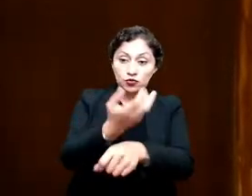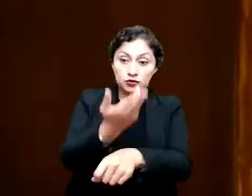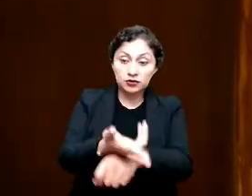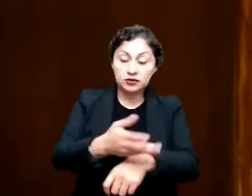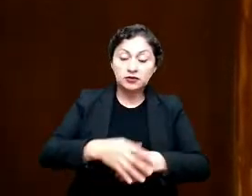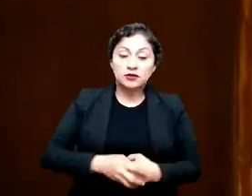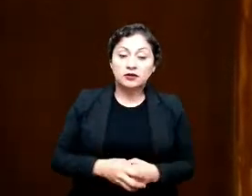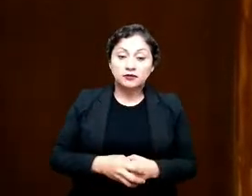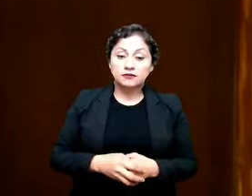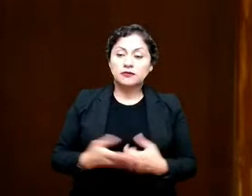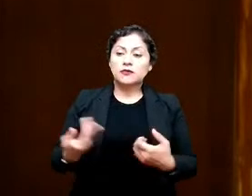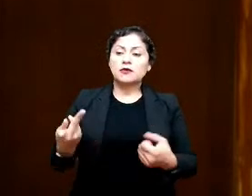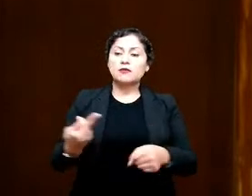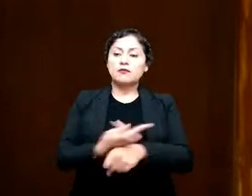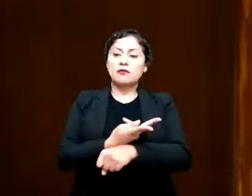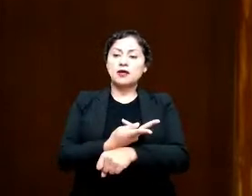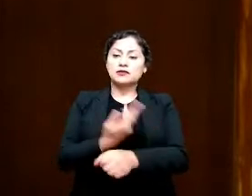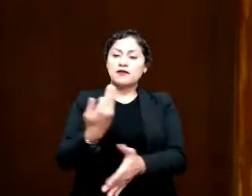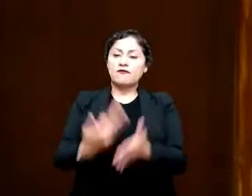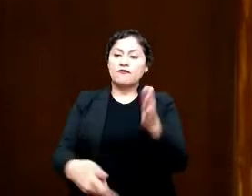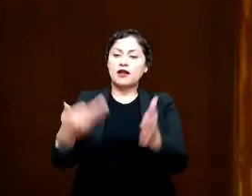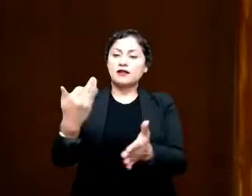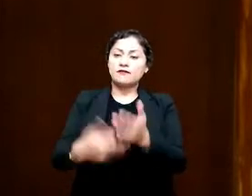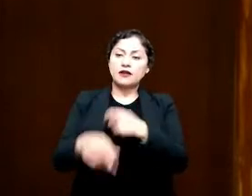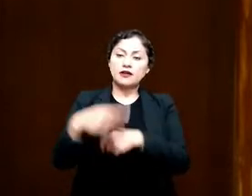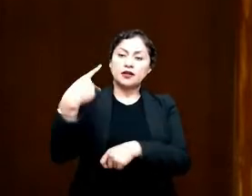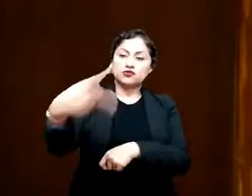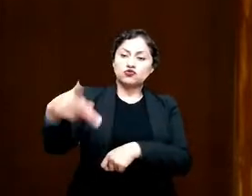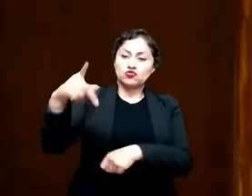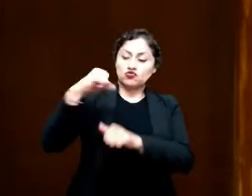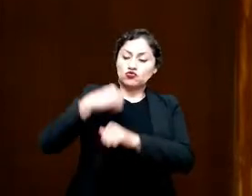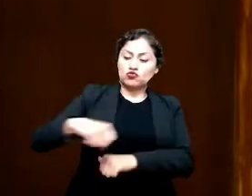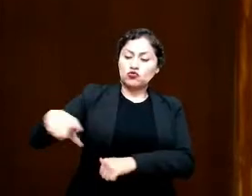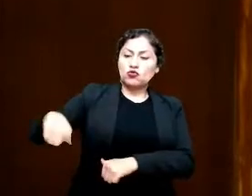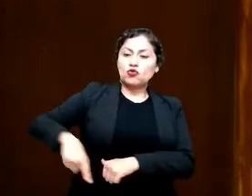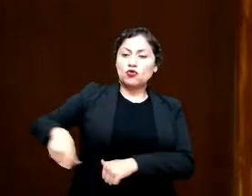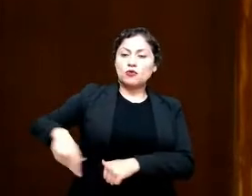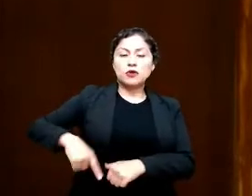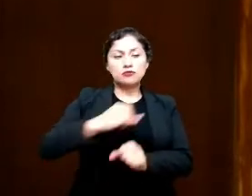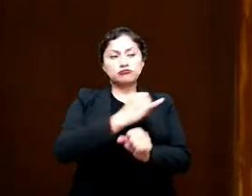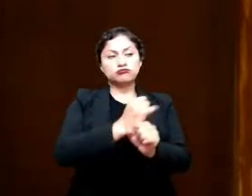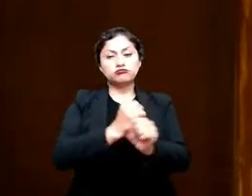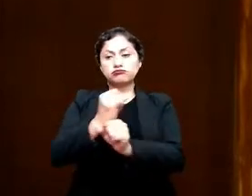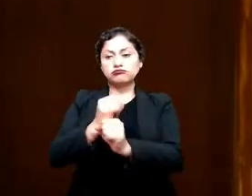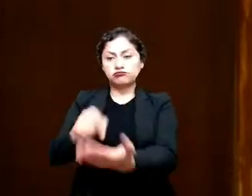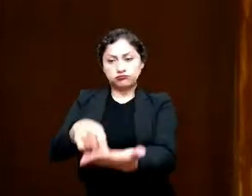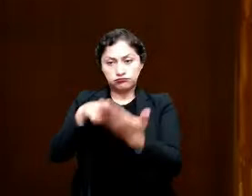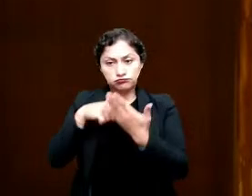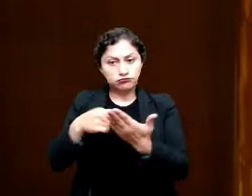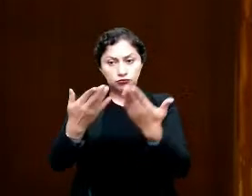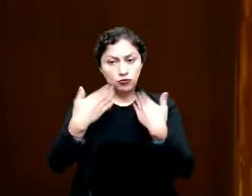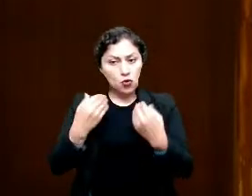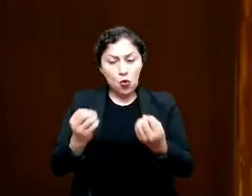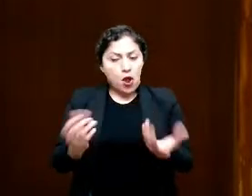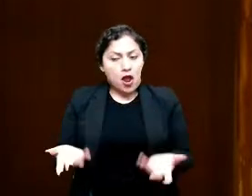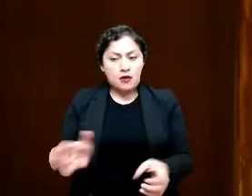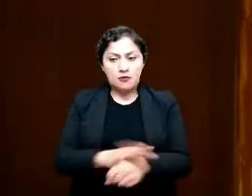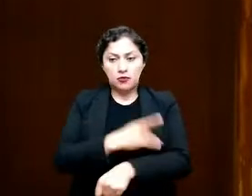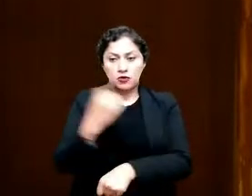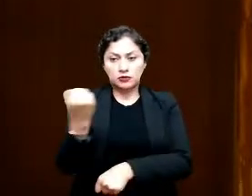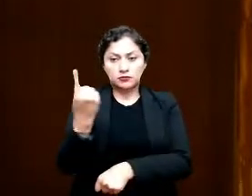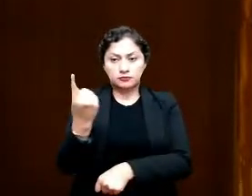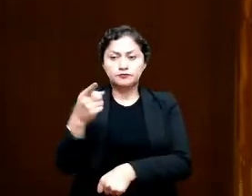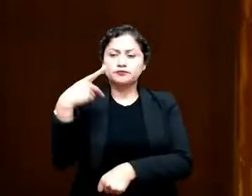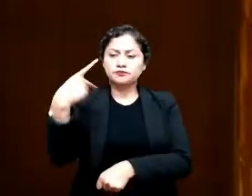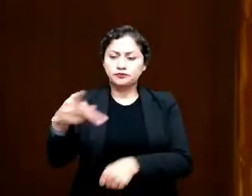datos contundentes por parte del gobierno al respecto? ¿Y cuáles han sido las medidas para combatir este tipo de